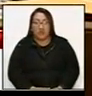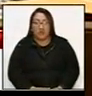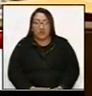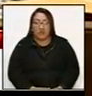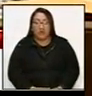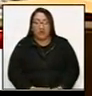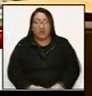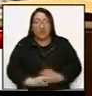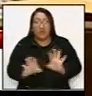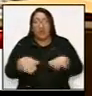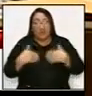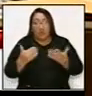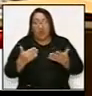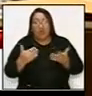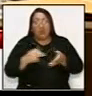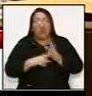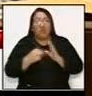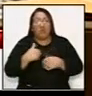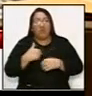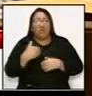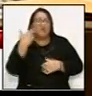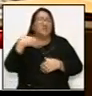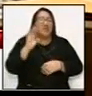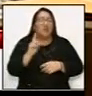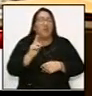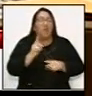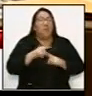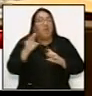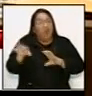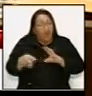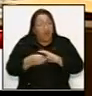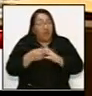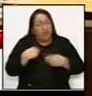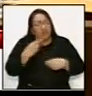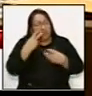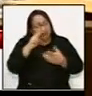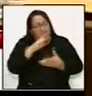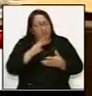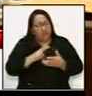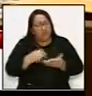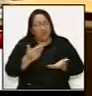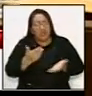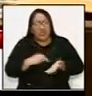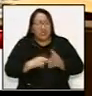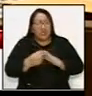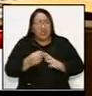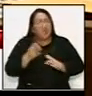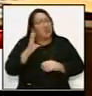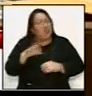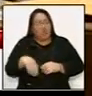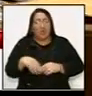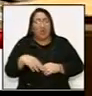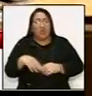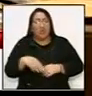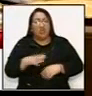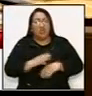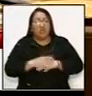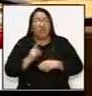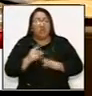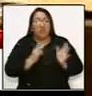no puedo dejar de mencionar de que dentro de esto que podríamos decir un comportamiento negligente,